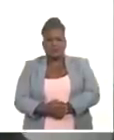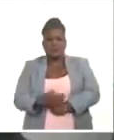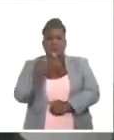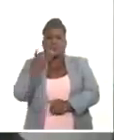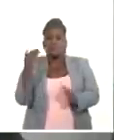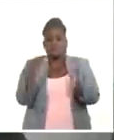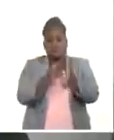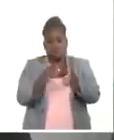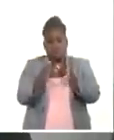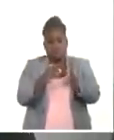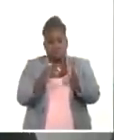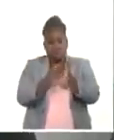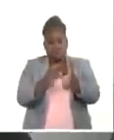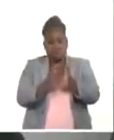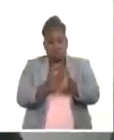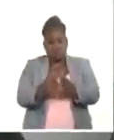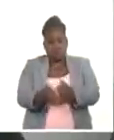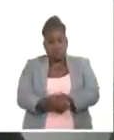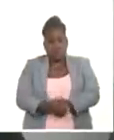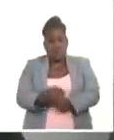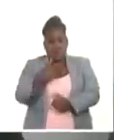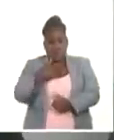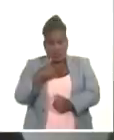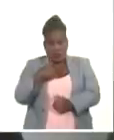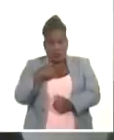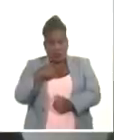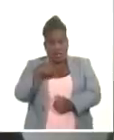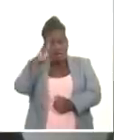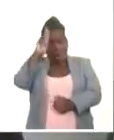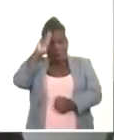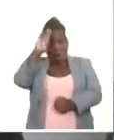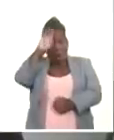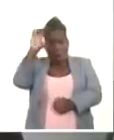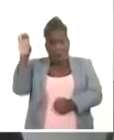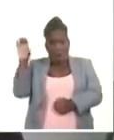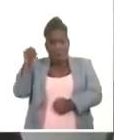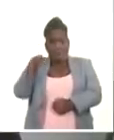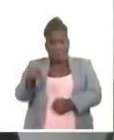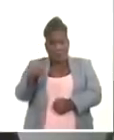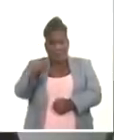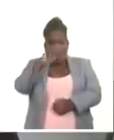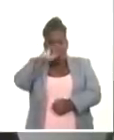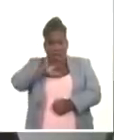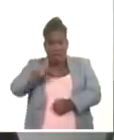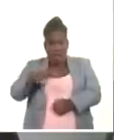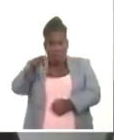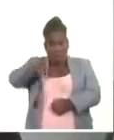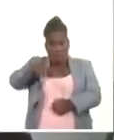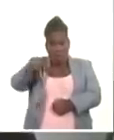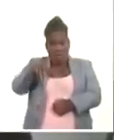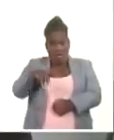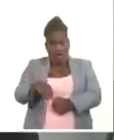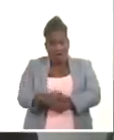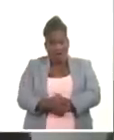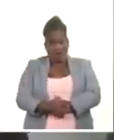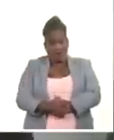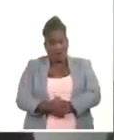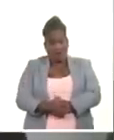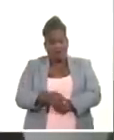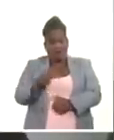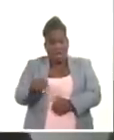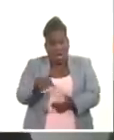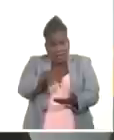Buenas tardes. Efectivamente, me encuentro en el Hospital Pediátrico Docente Juan Manuel Márquez de la capital del país, institución